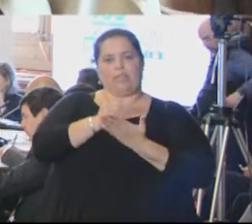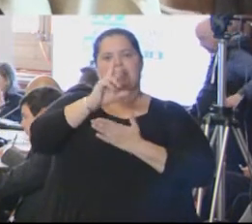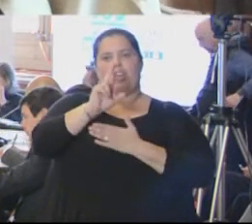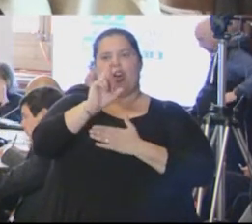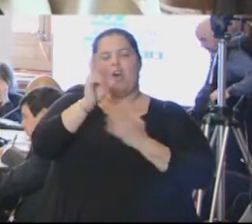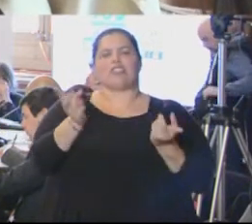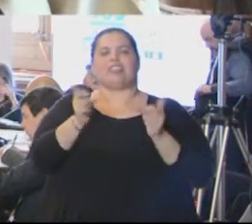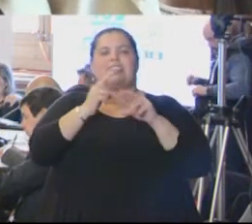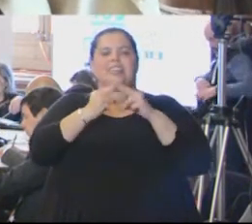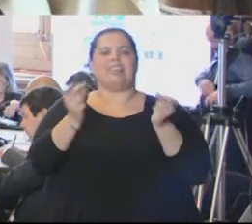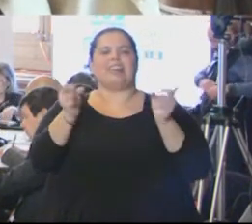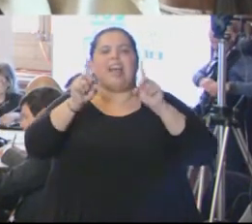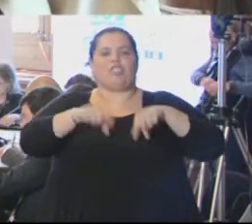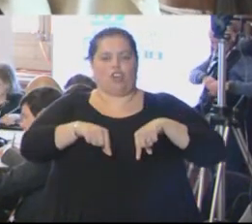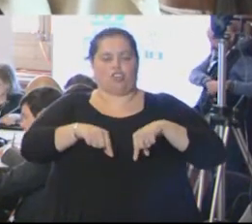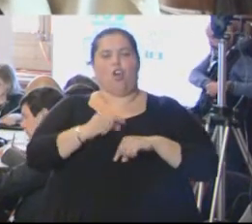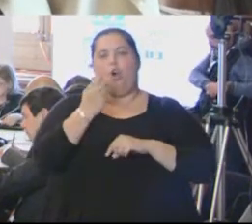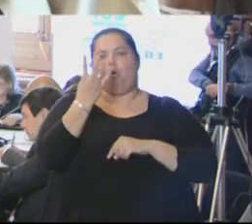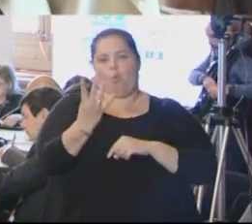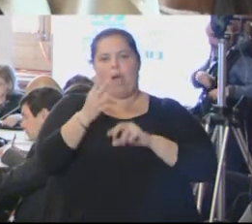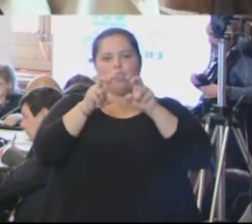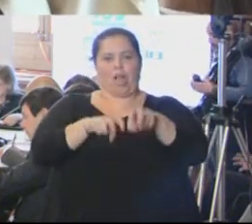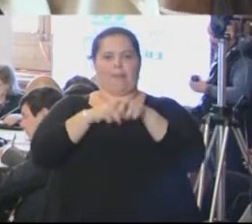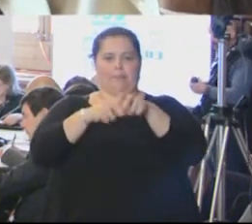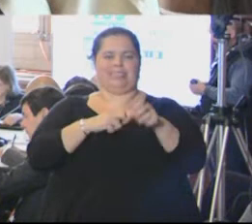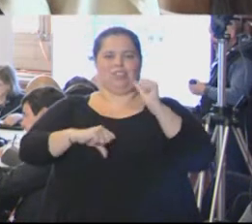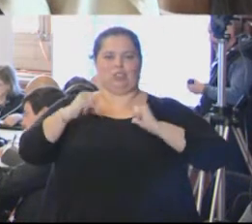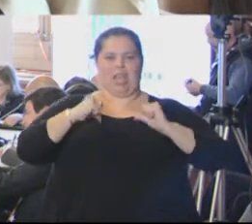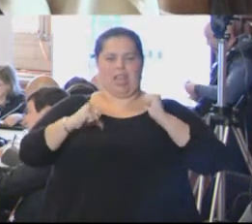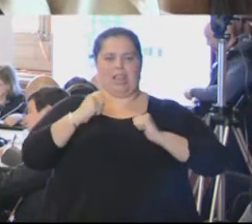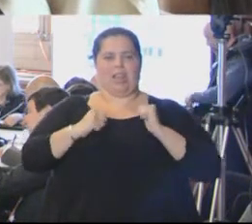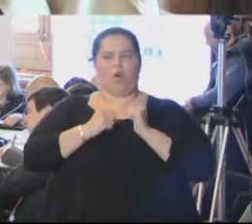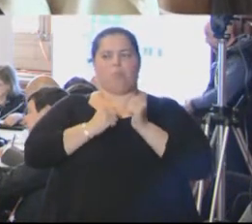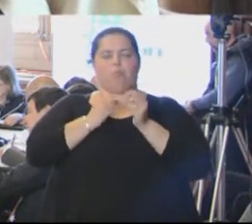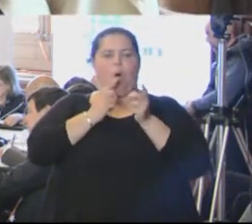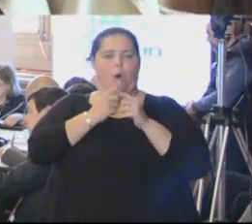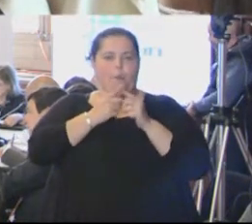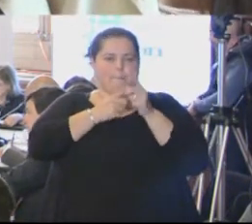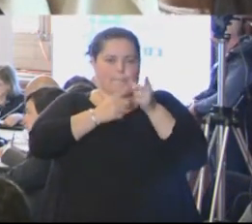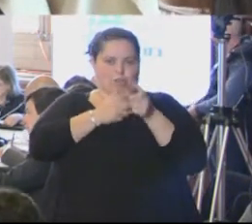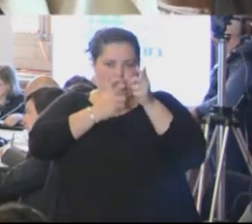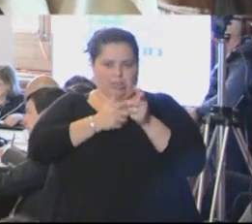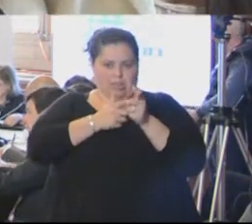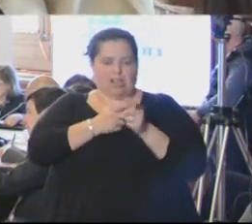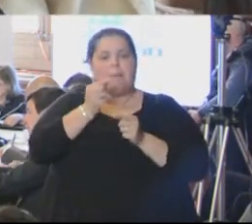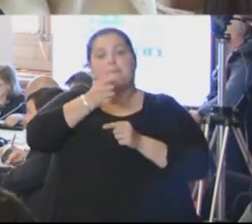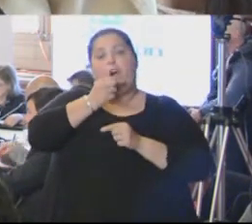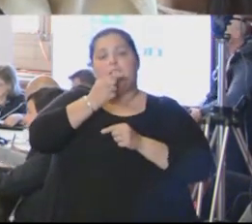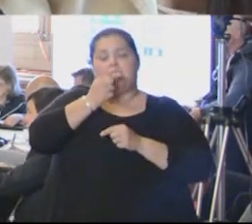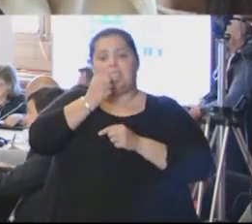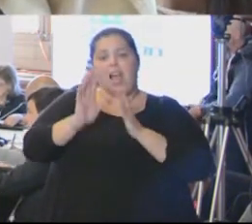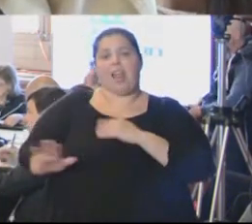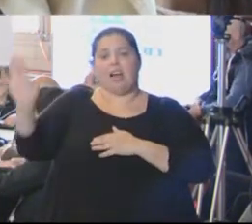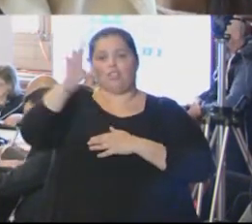4 campesinos fueron heridos por impactos de proyectil de arma de fuego disparados por la Policía Nacional.